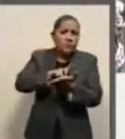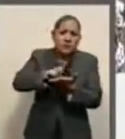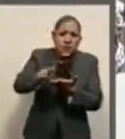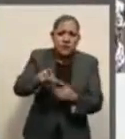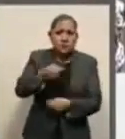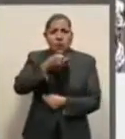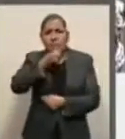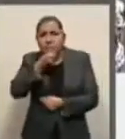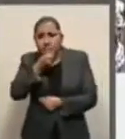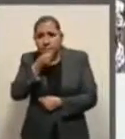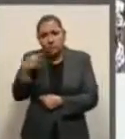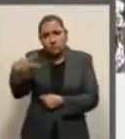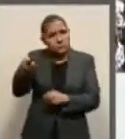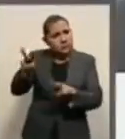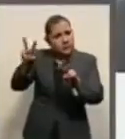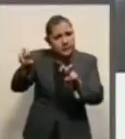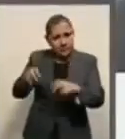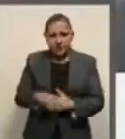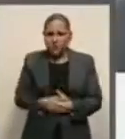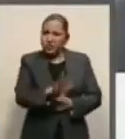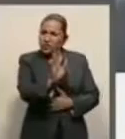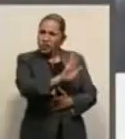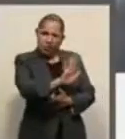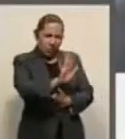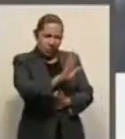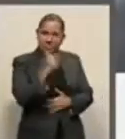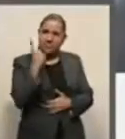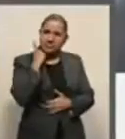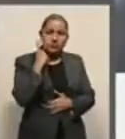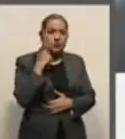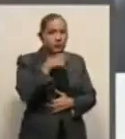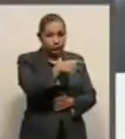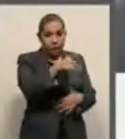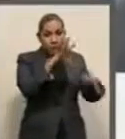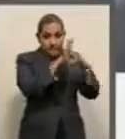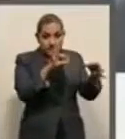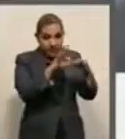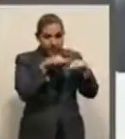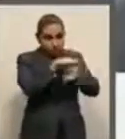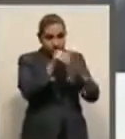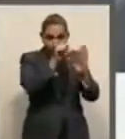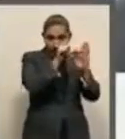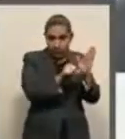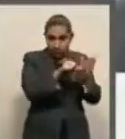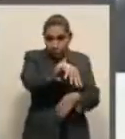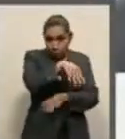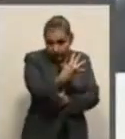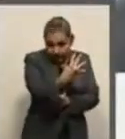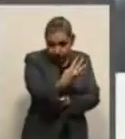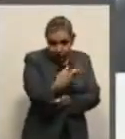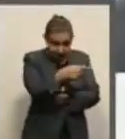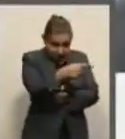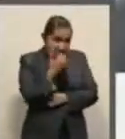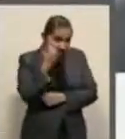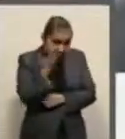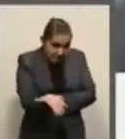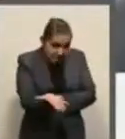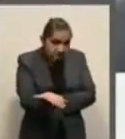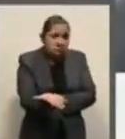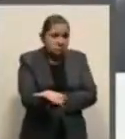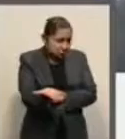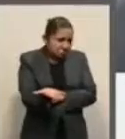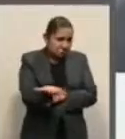sobre el tema agotado el tema que él pide viene en el artículo 14 si quiere y también me toca explicarlo